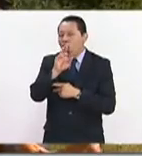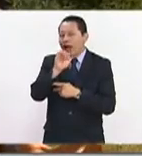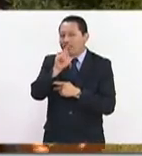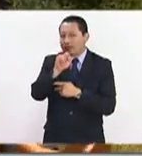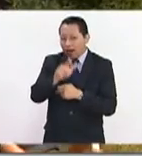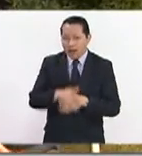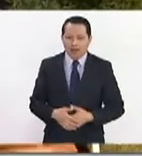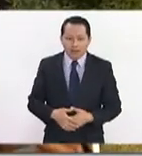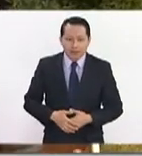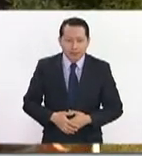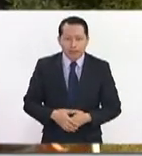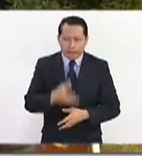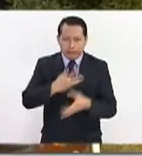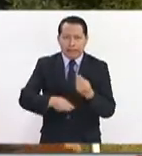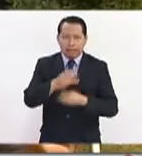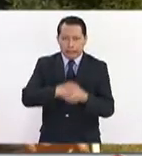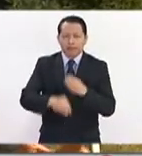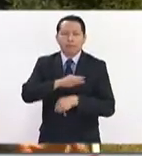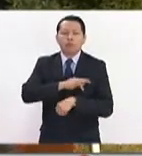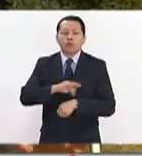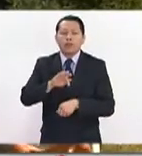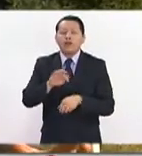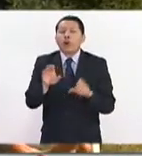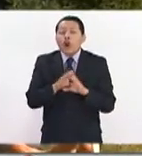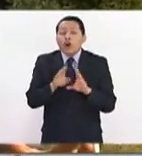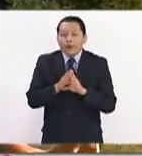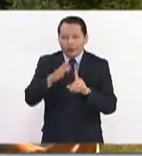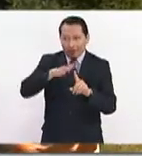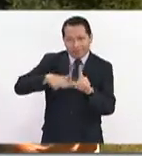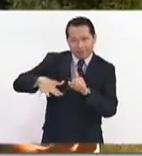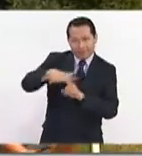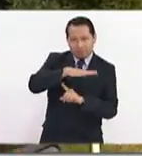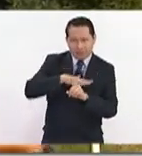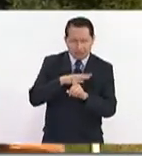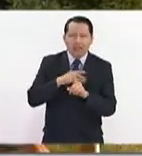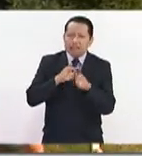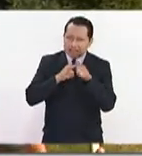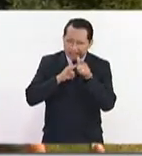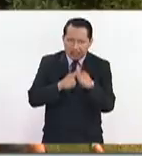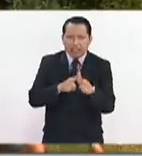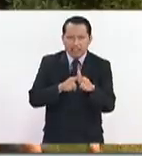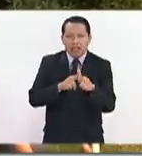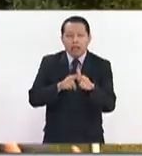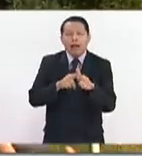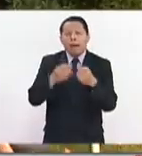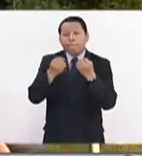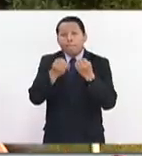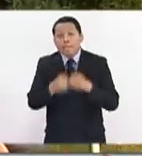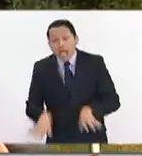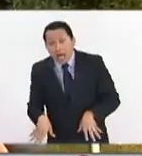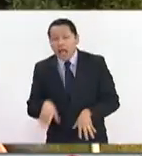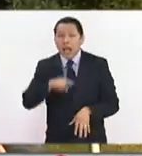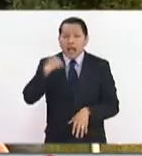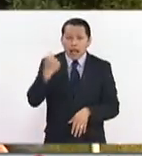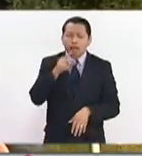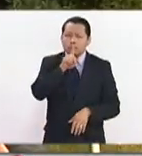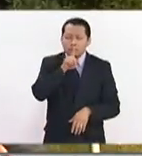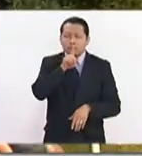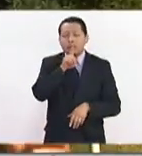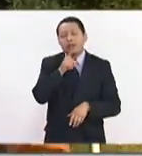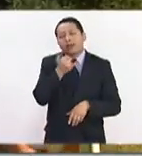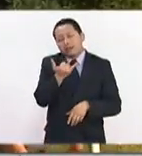Sustentable porque te permite conservar el ecosistema sin degradarlo, y